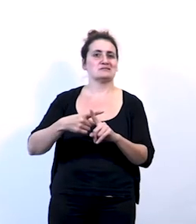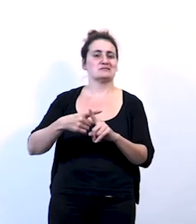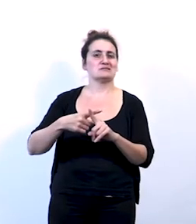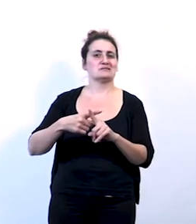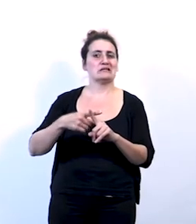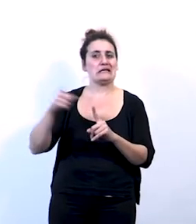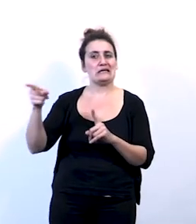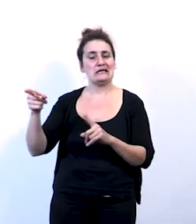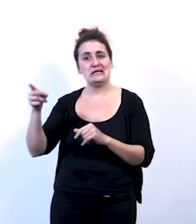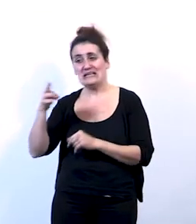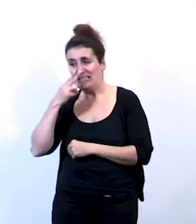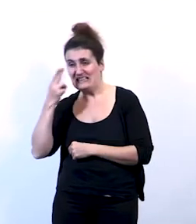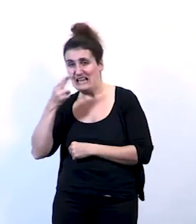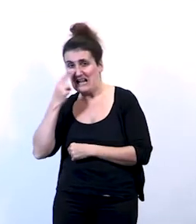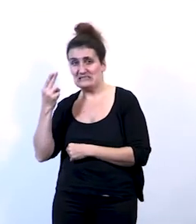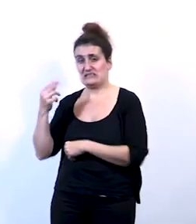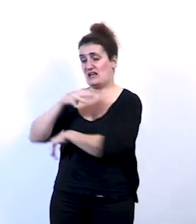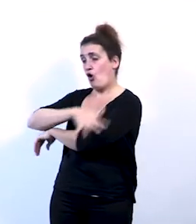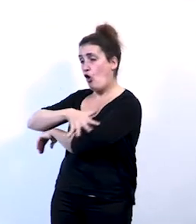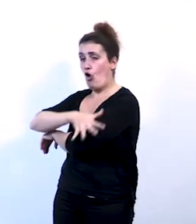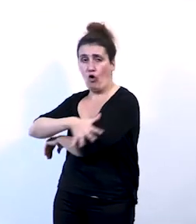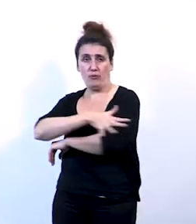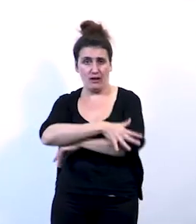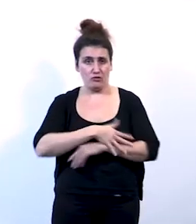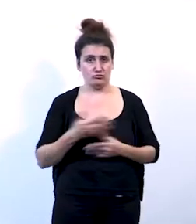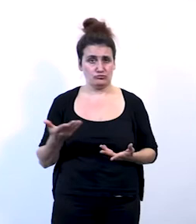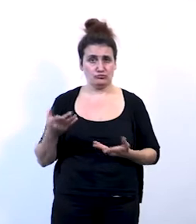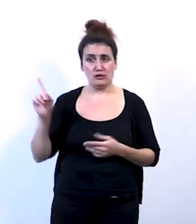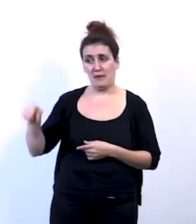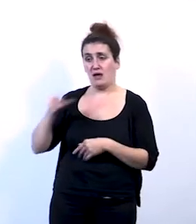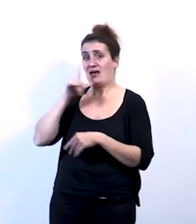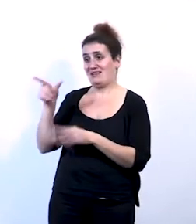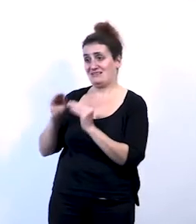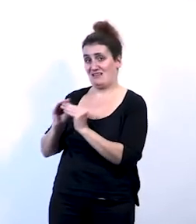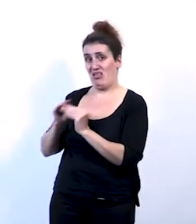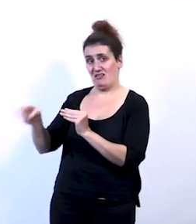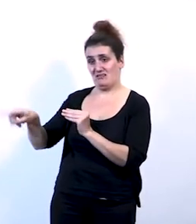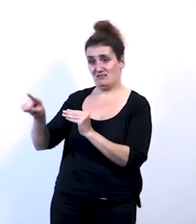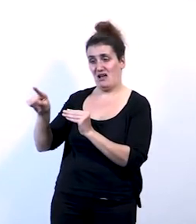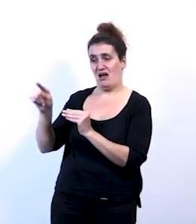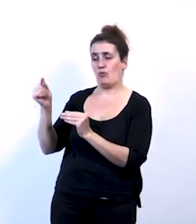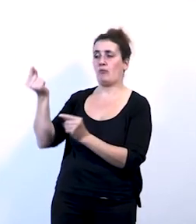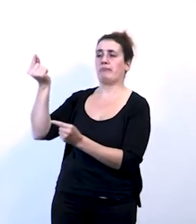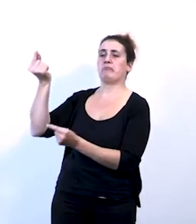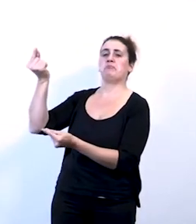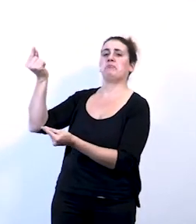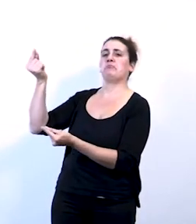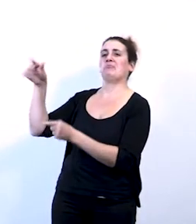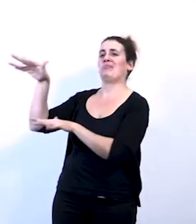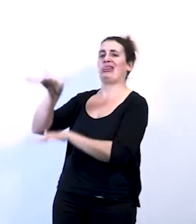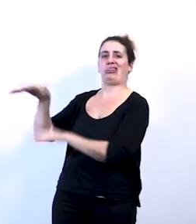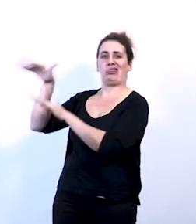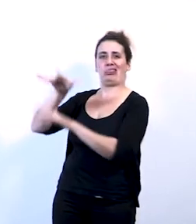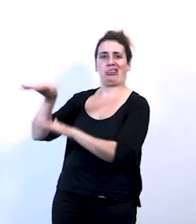y de intereses entre gobiernos en los que se hace esa pinta y se le vende a todo el mundo y se la